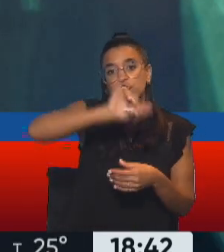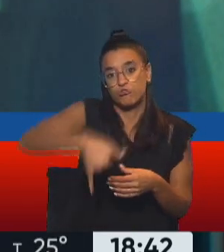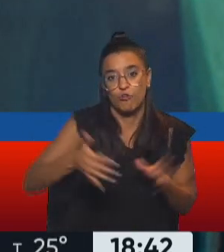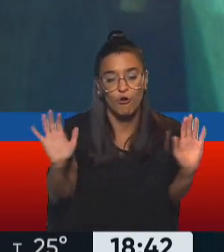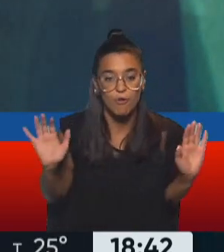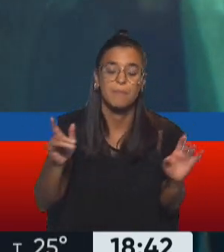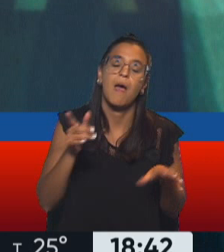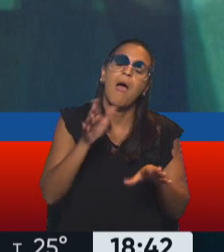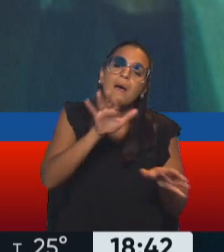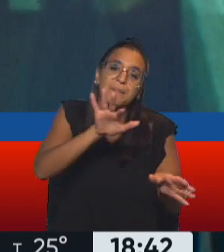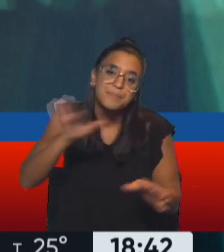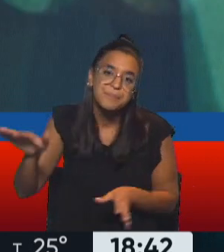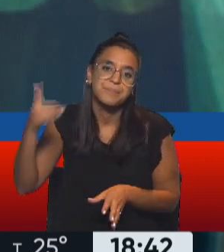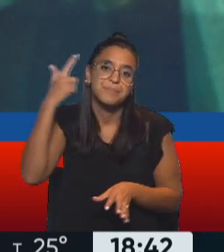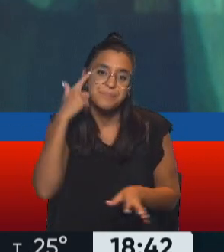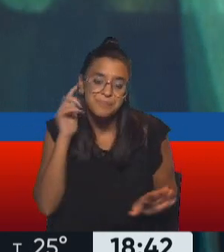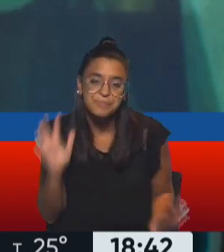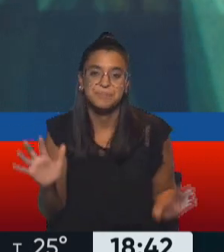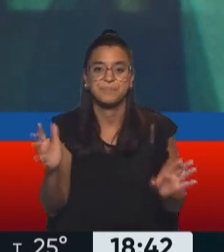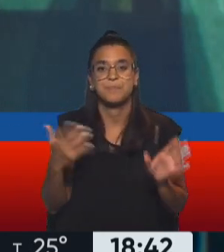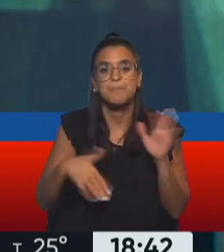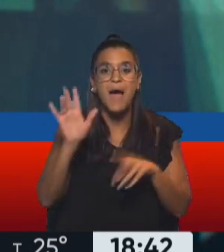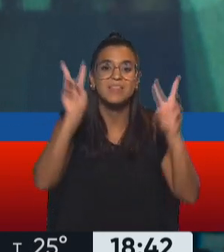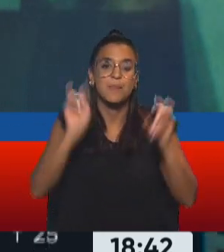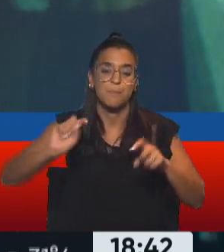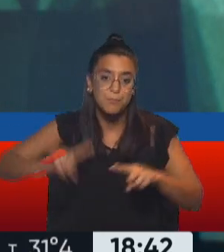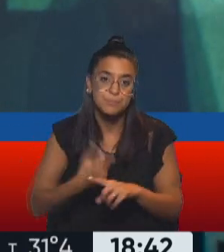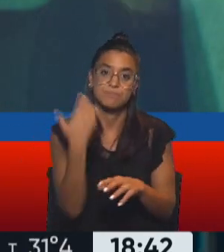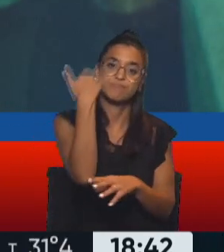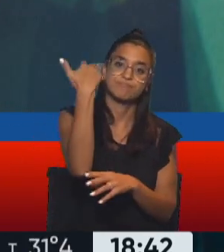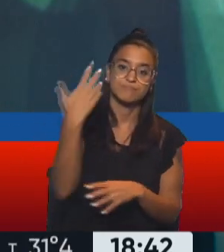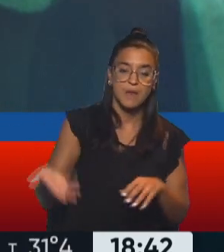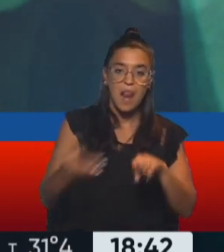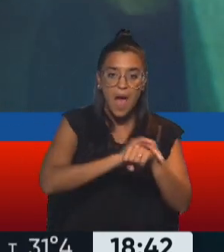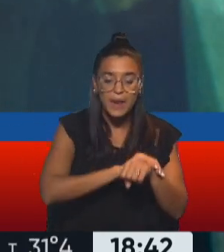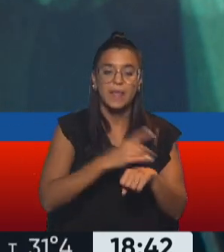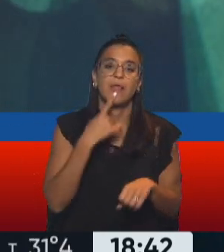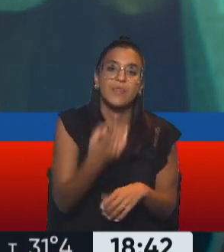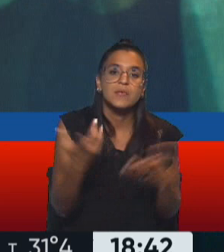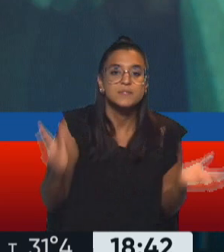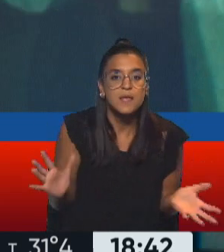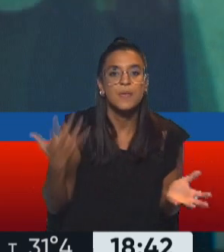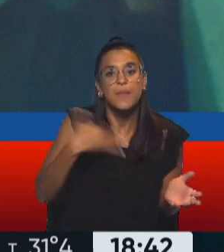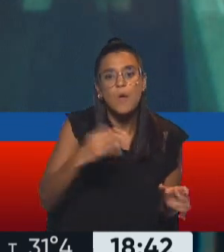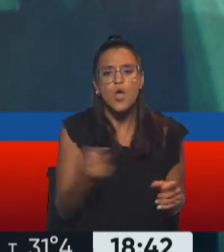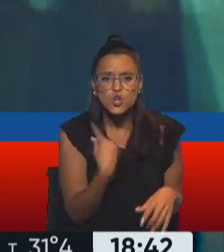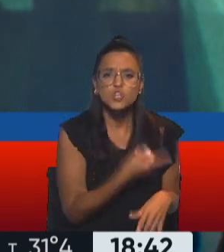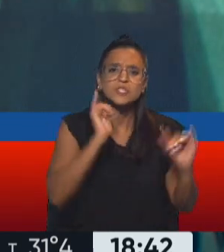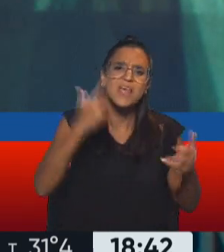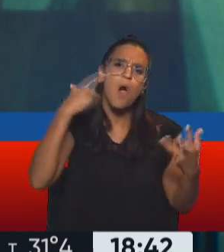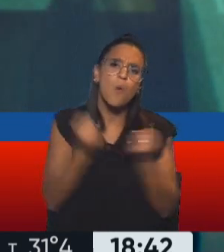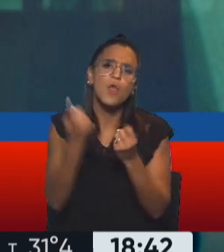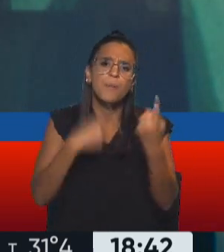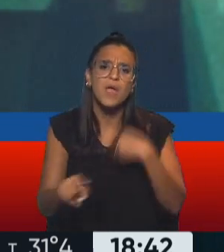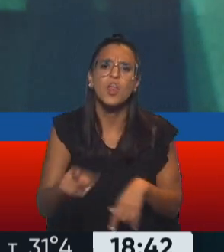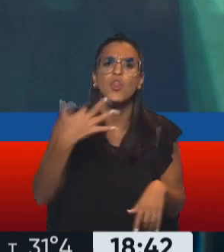esta posición, más allá de lo que en términos políticos va a exponer Rodríguez Larreta todas las veces que pueda, que va a decir, bueno, nosotros sí, el acuerdo está bien, pero